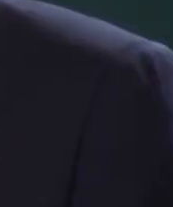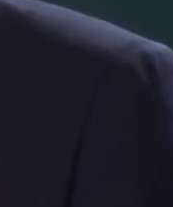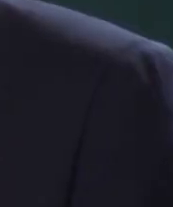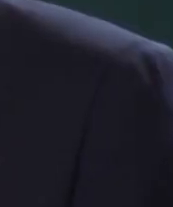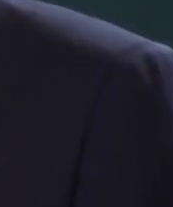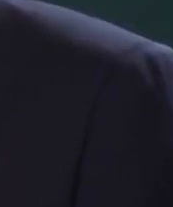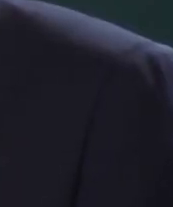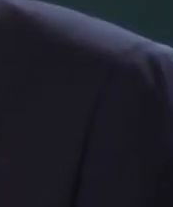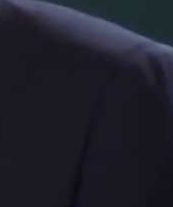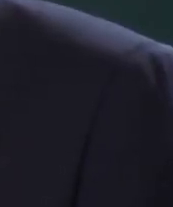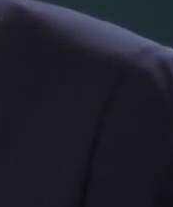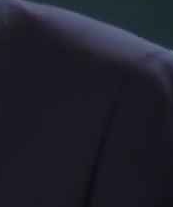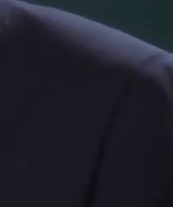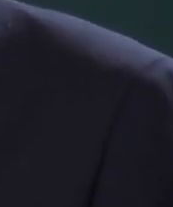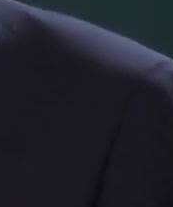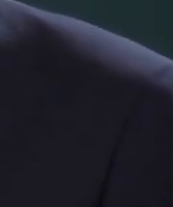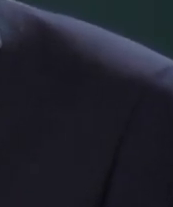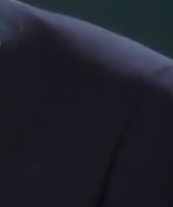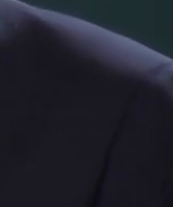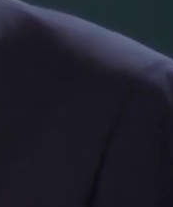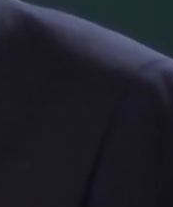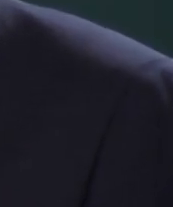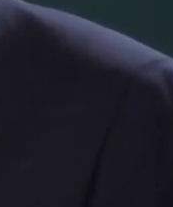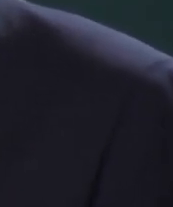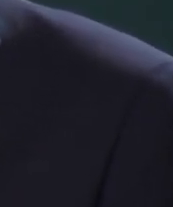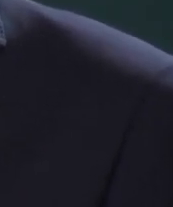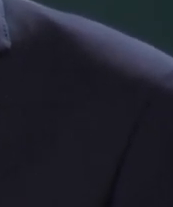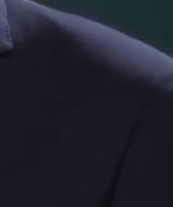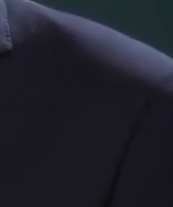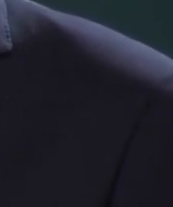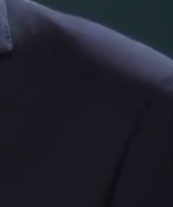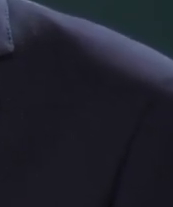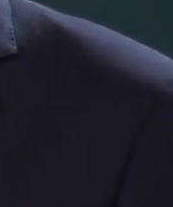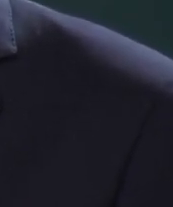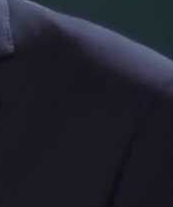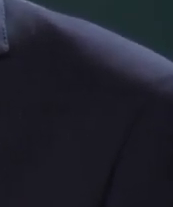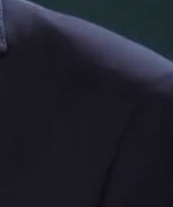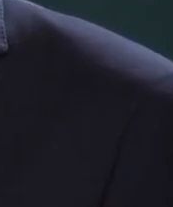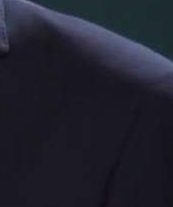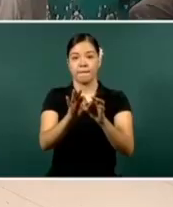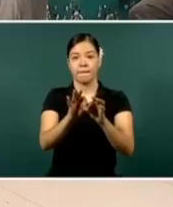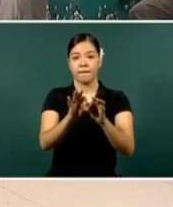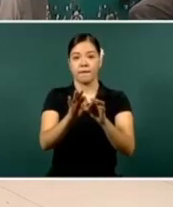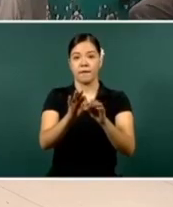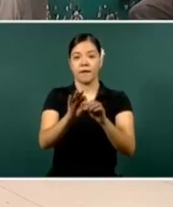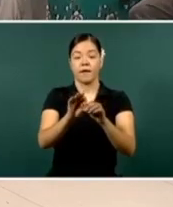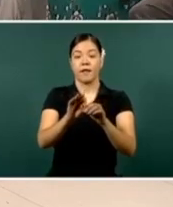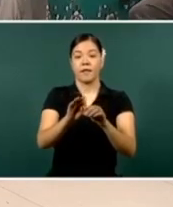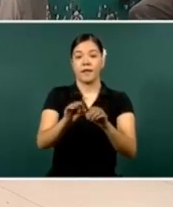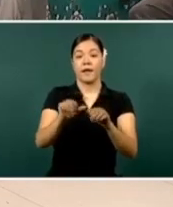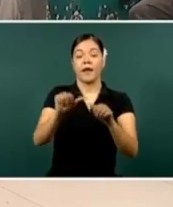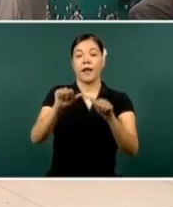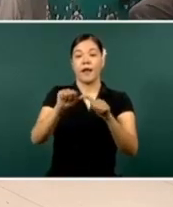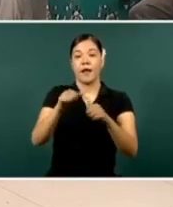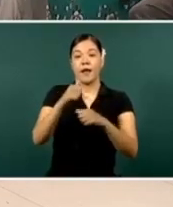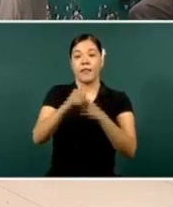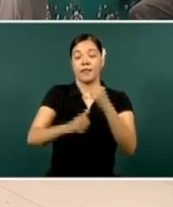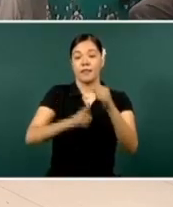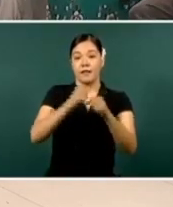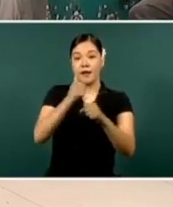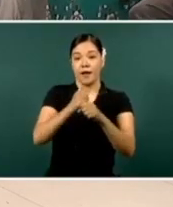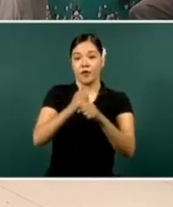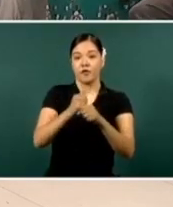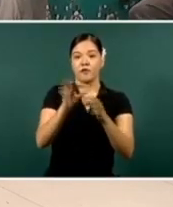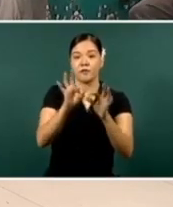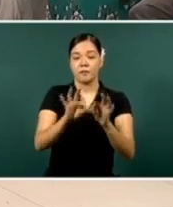Desde el estado de Durango, el mandatario celebró el Día Internacional de los Pueblos Originarios y recordó el principio que ha guiado su carrera